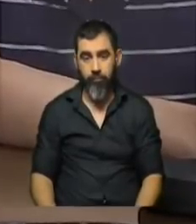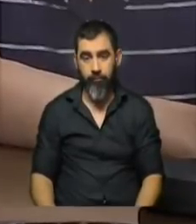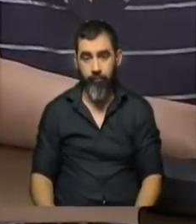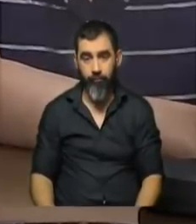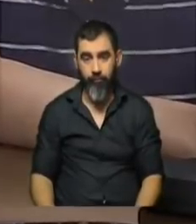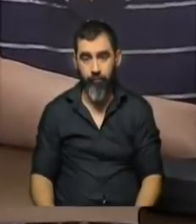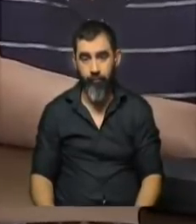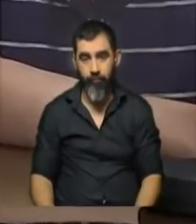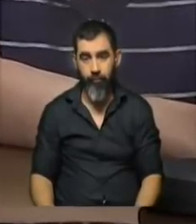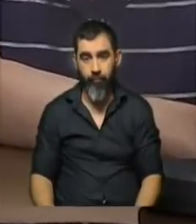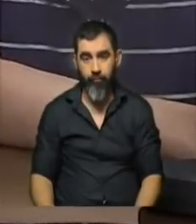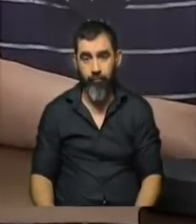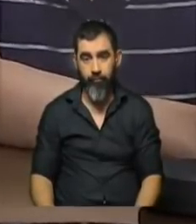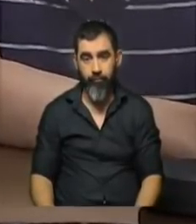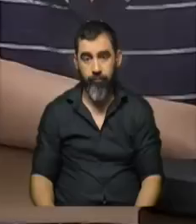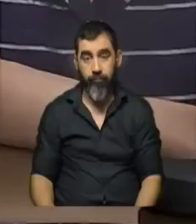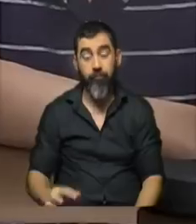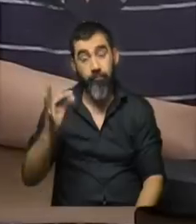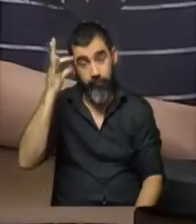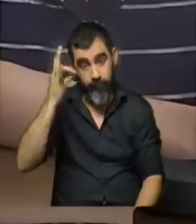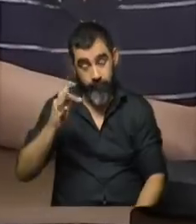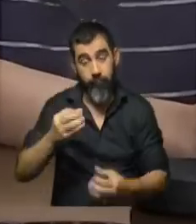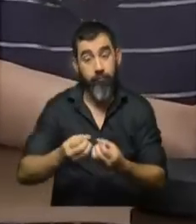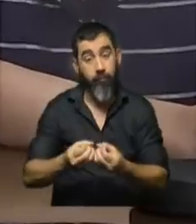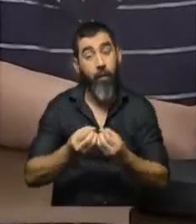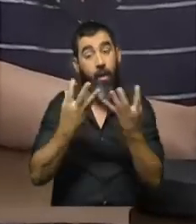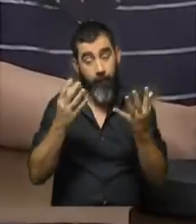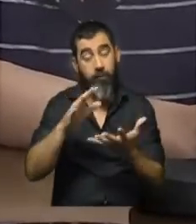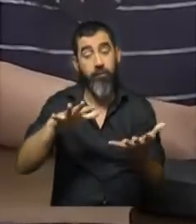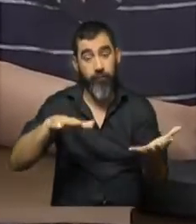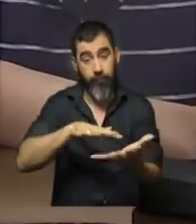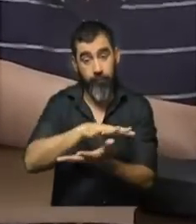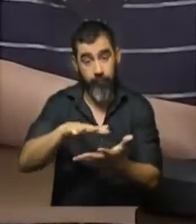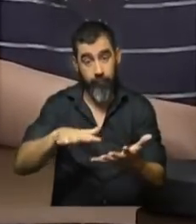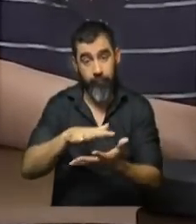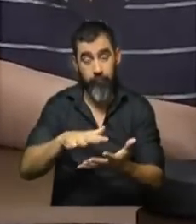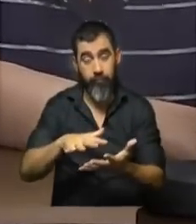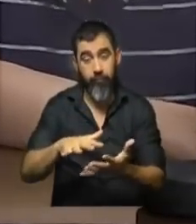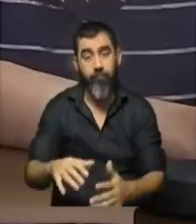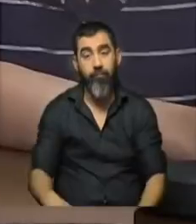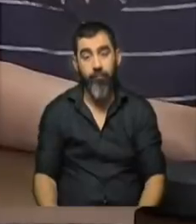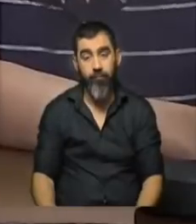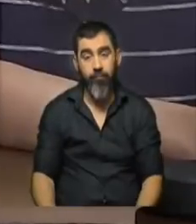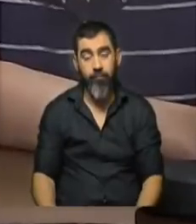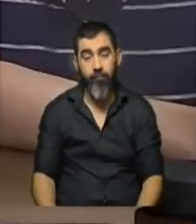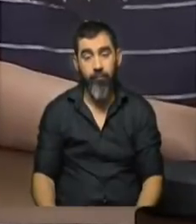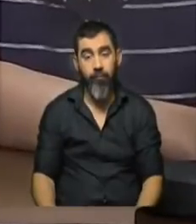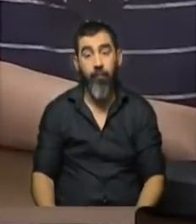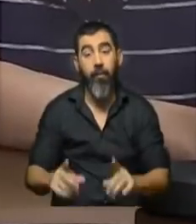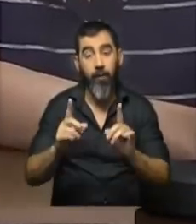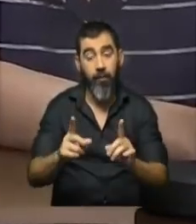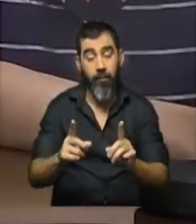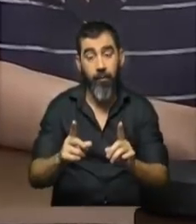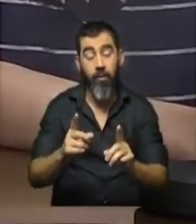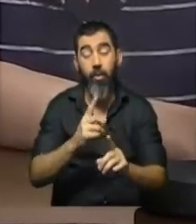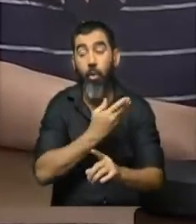Nosotros consideramos que la gravedad de esta situación que se ha generado en el último mes amerita la consideración por parte